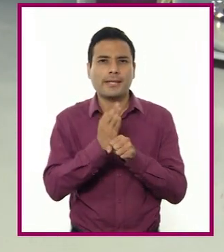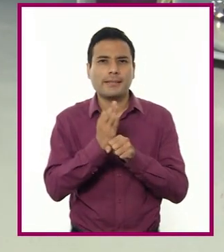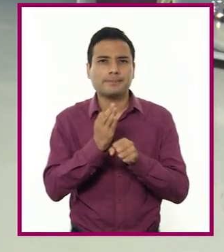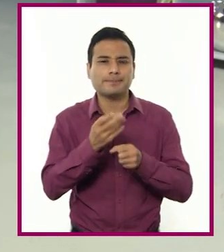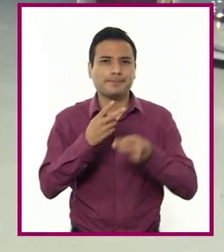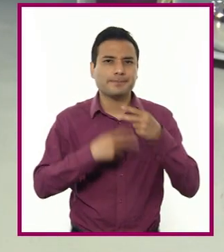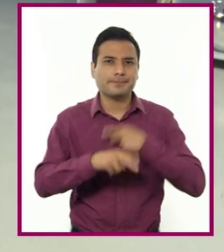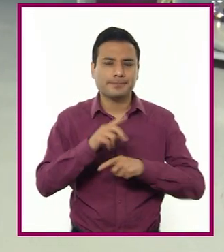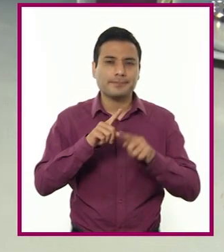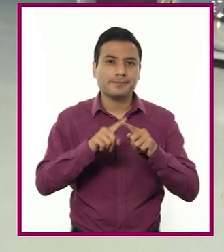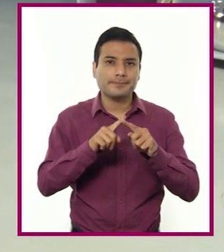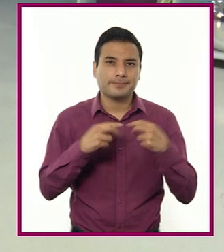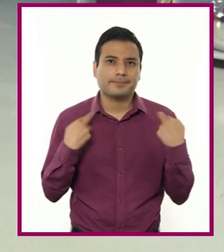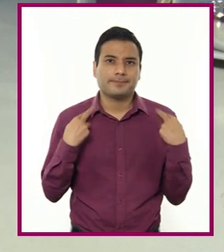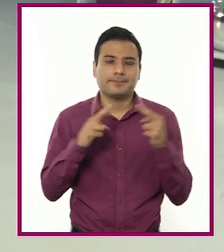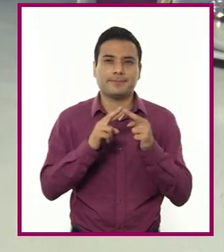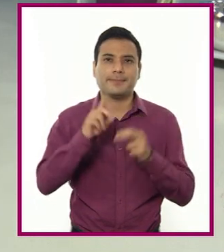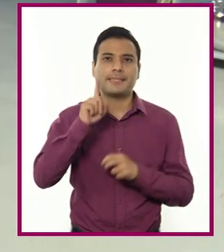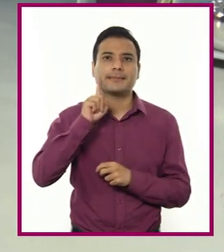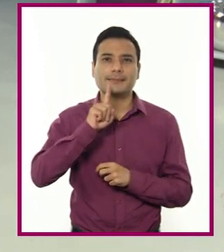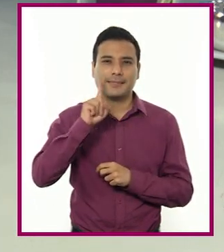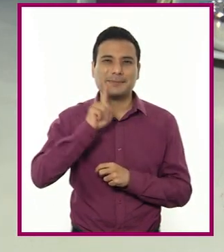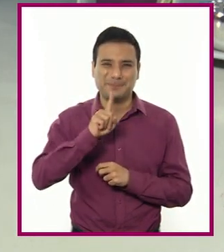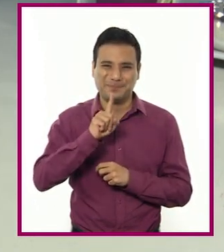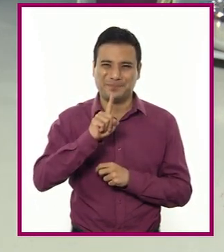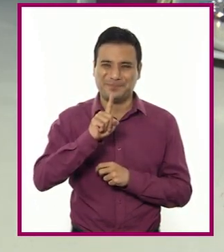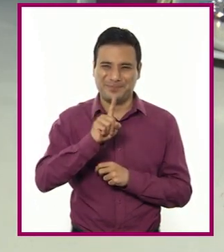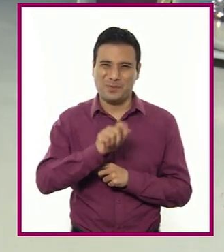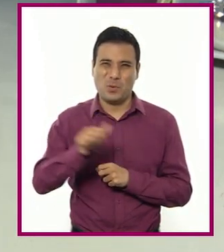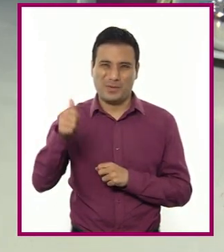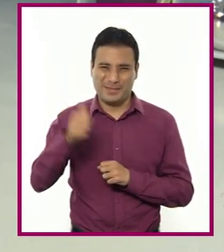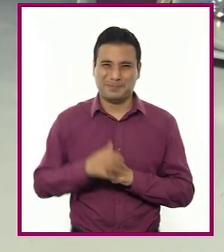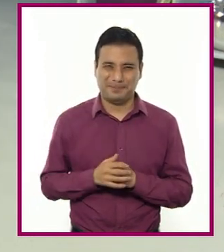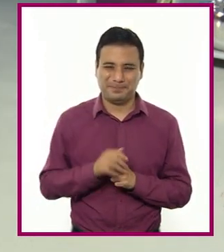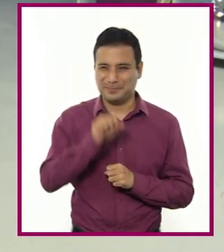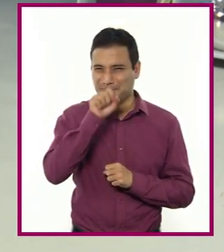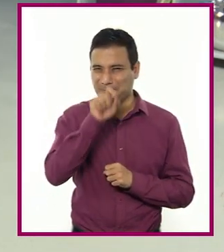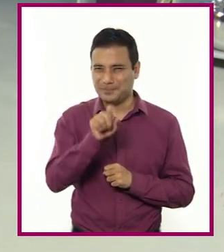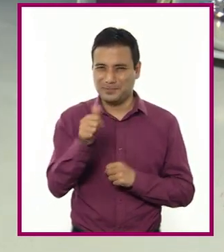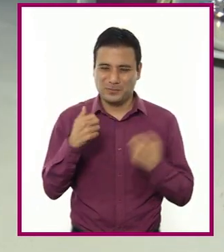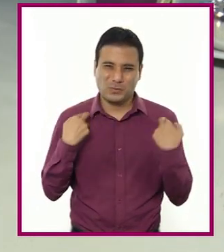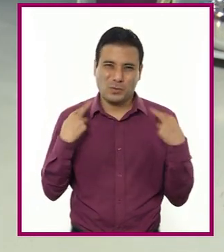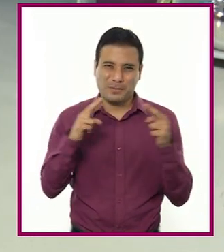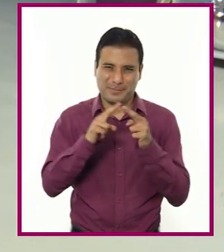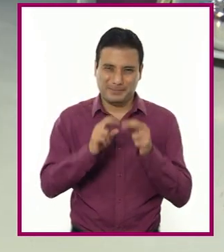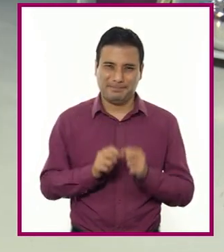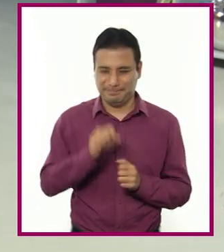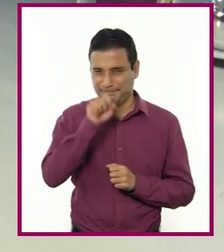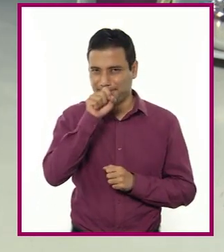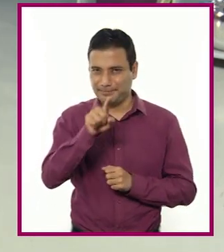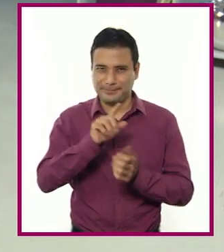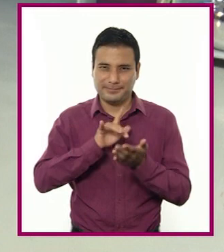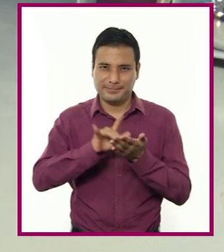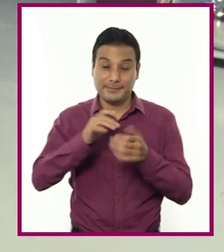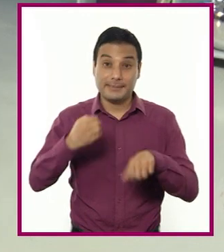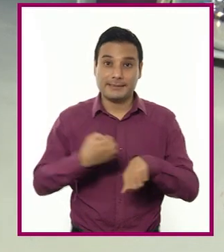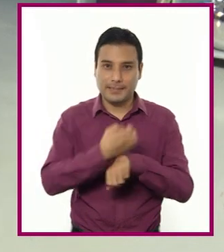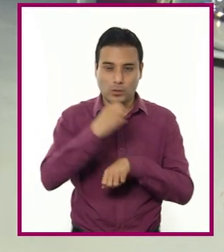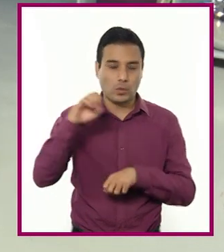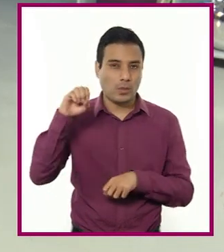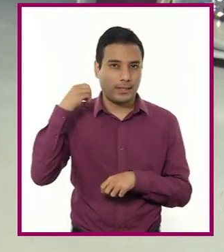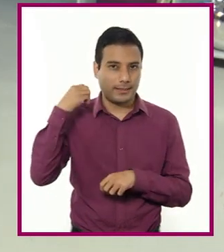especial de la profesora Bernardina Pachuca González y del profesor Caín Vázquez Zenón del estado de